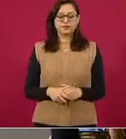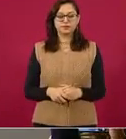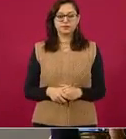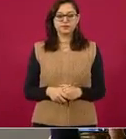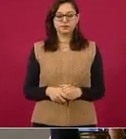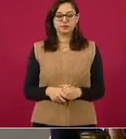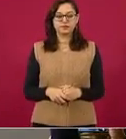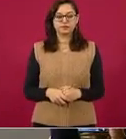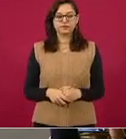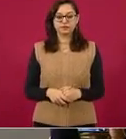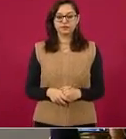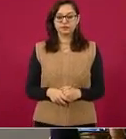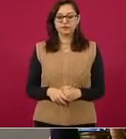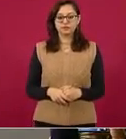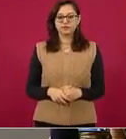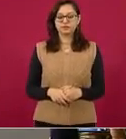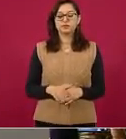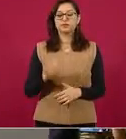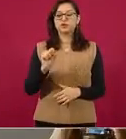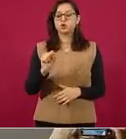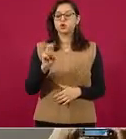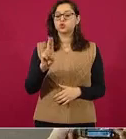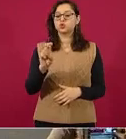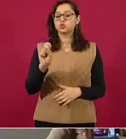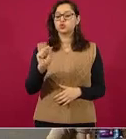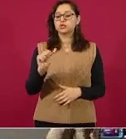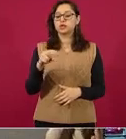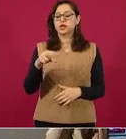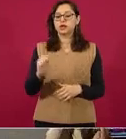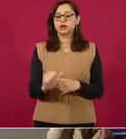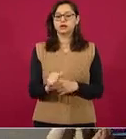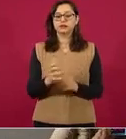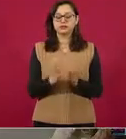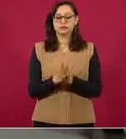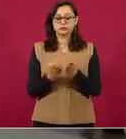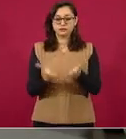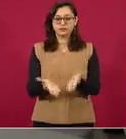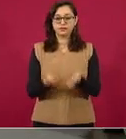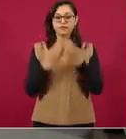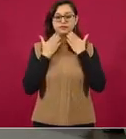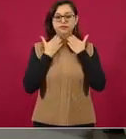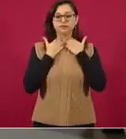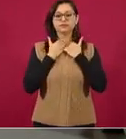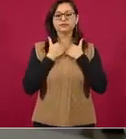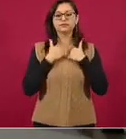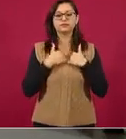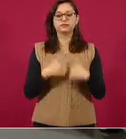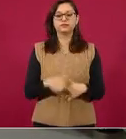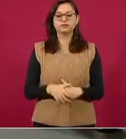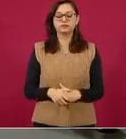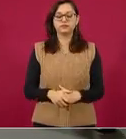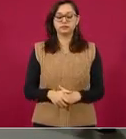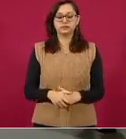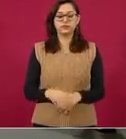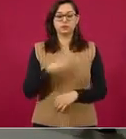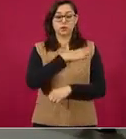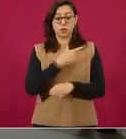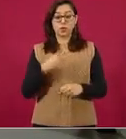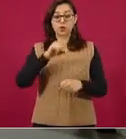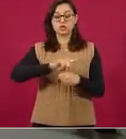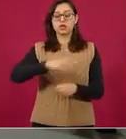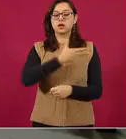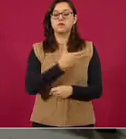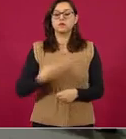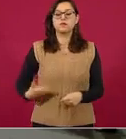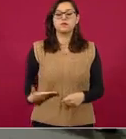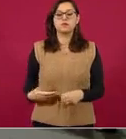Quedó pendiente, Susana Carriño, adelante. Buen día. Buen día, presidente. Buen día a